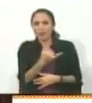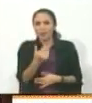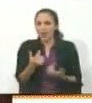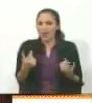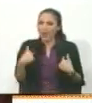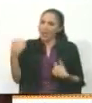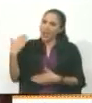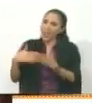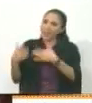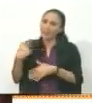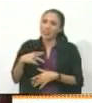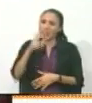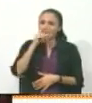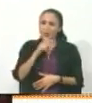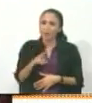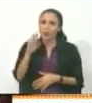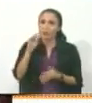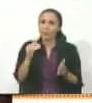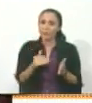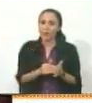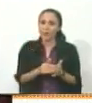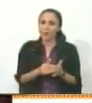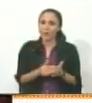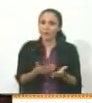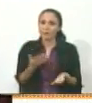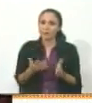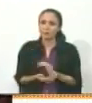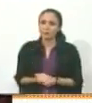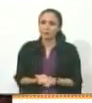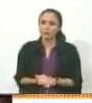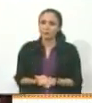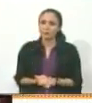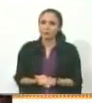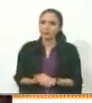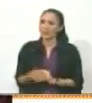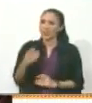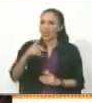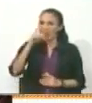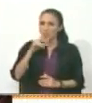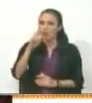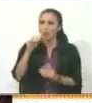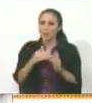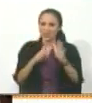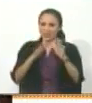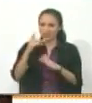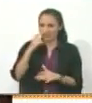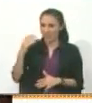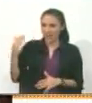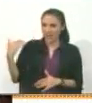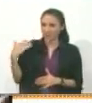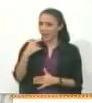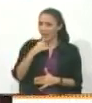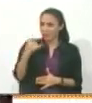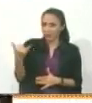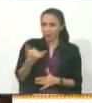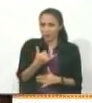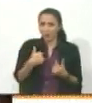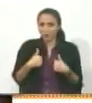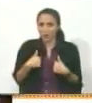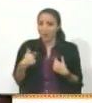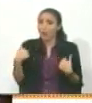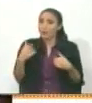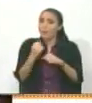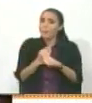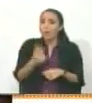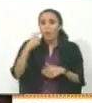año 2000, ¿cómo se llama? 15 sería. Cuando ellos me acusaron a mí, y yo sigo esperando una prueba,